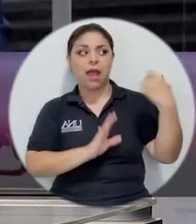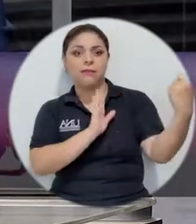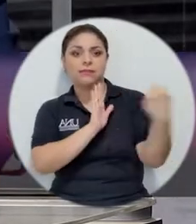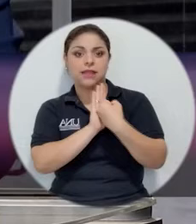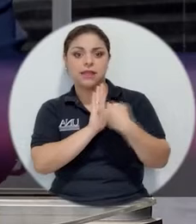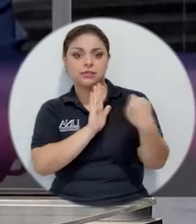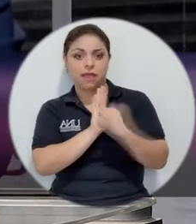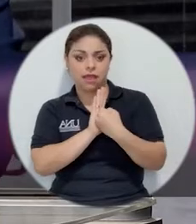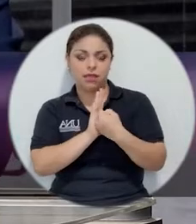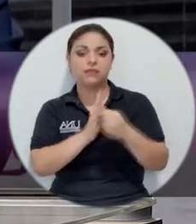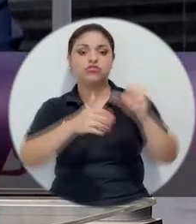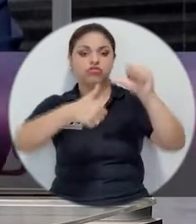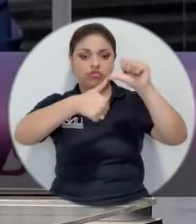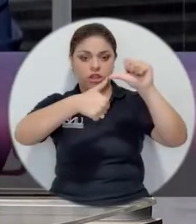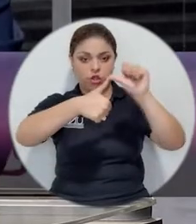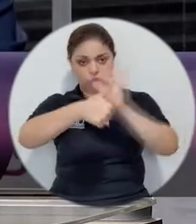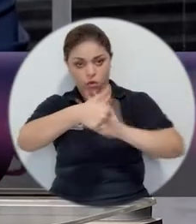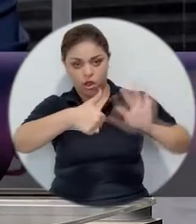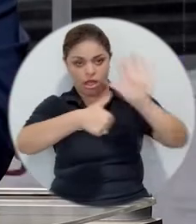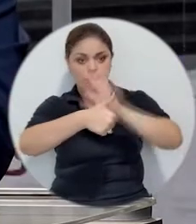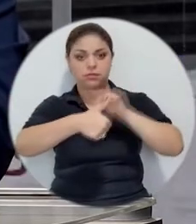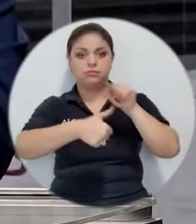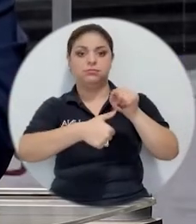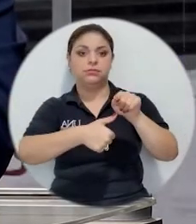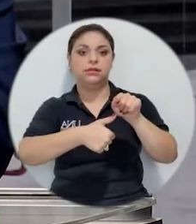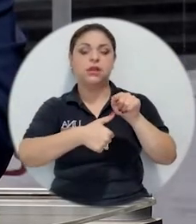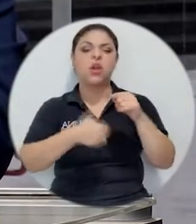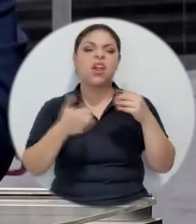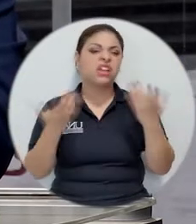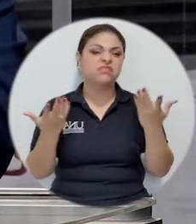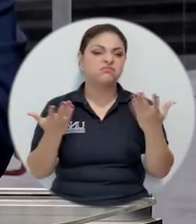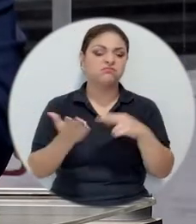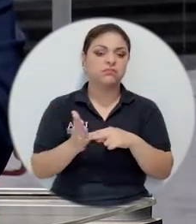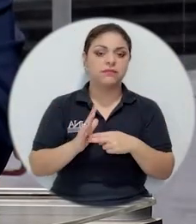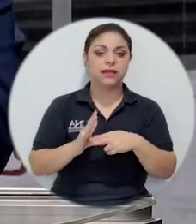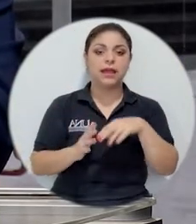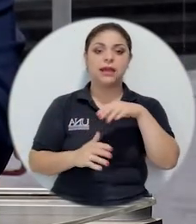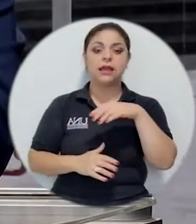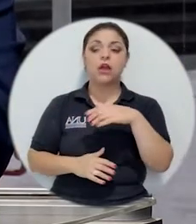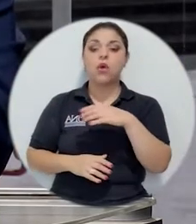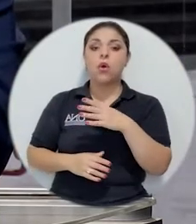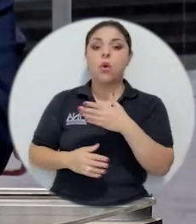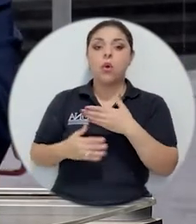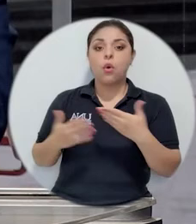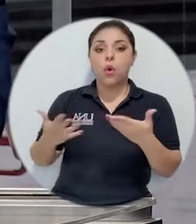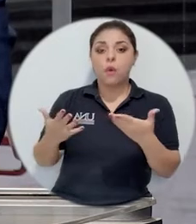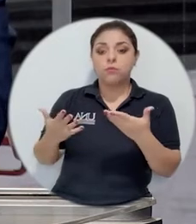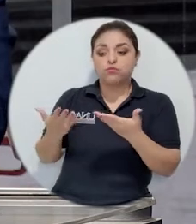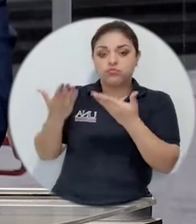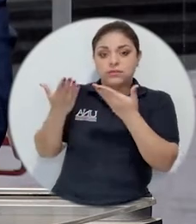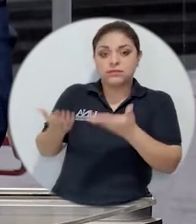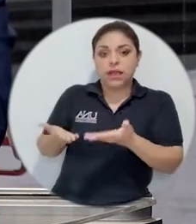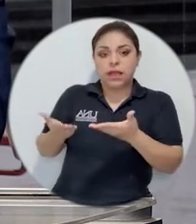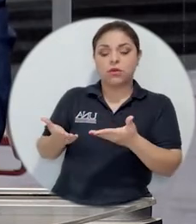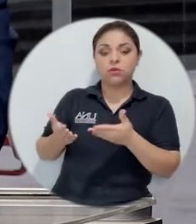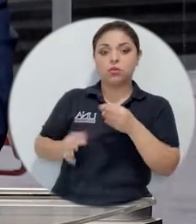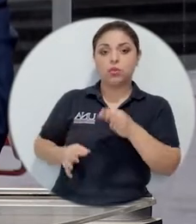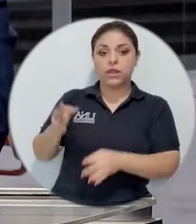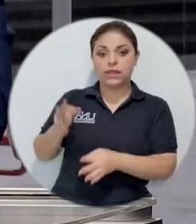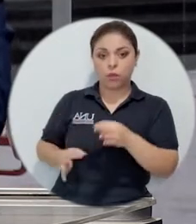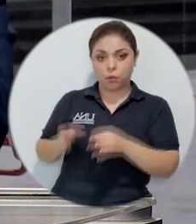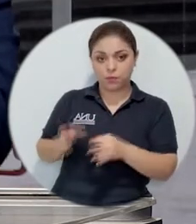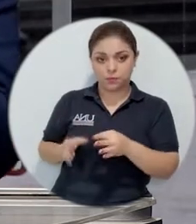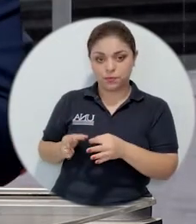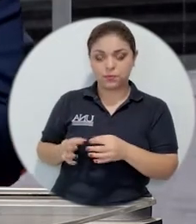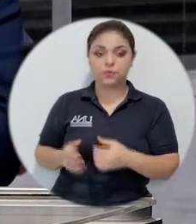generan en el entorno regional. Sí. Y eso tiene que ver con el estado de los instrumentos jurídicos, el estado